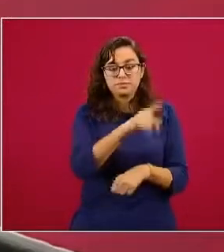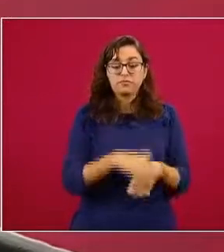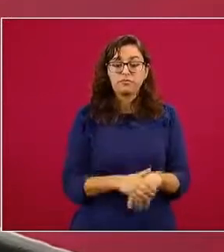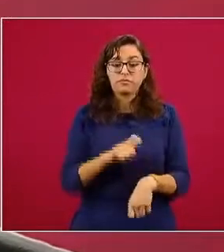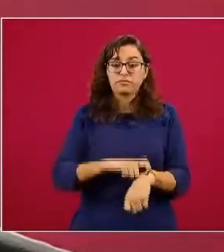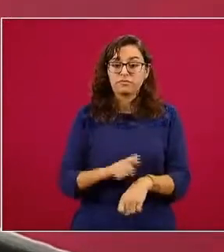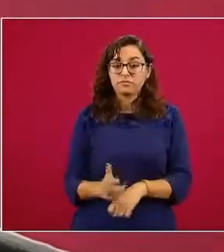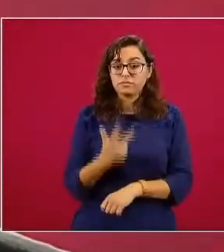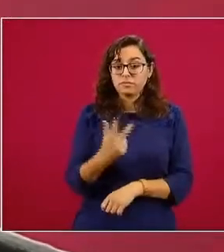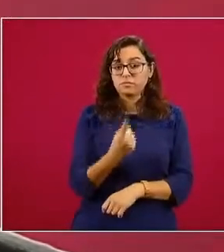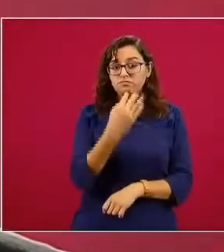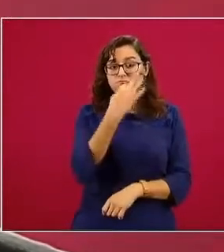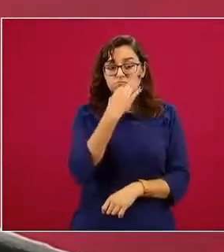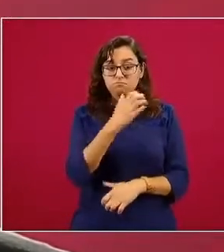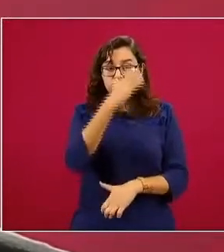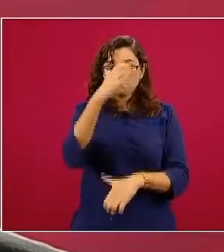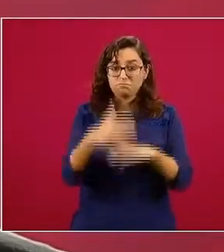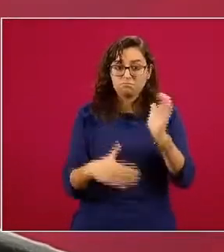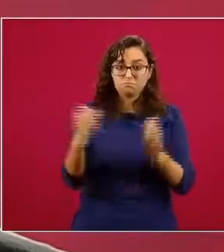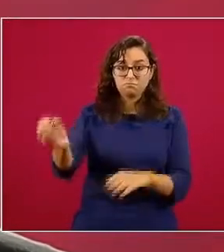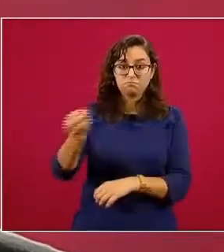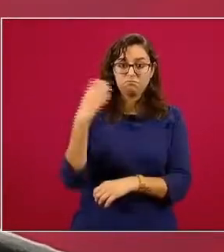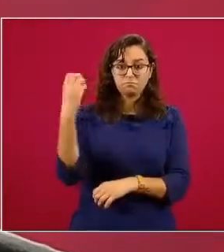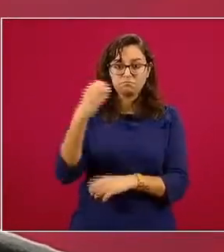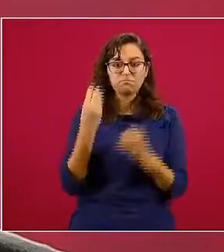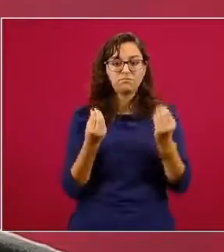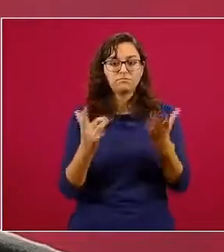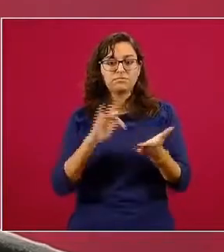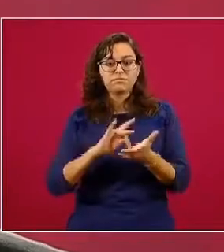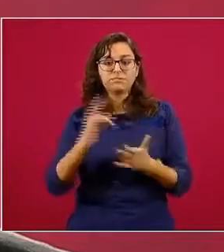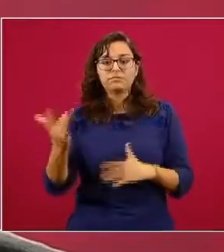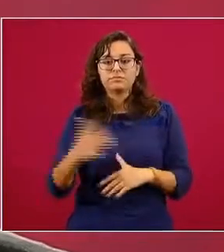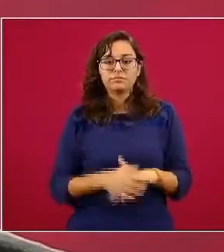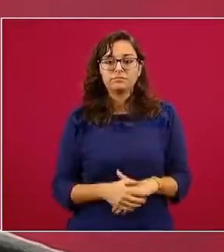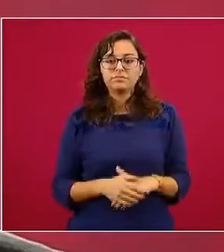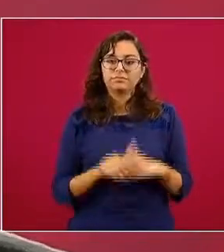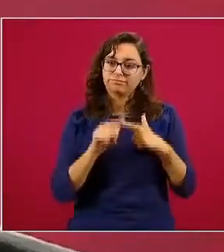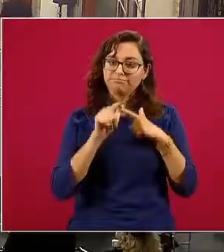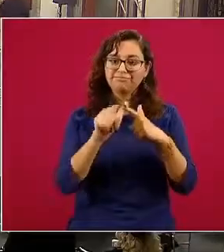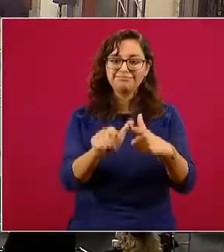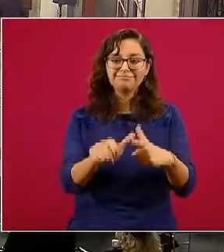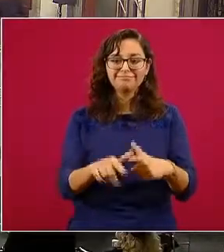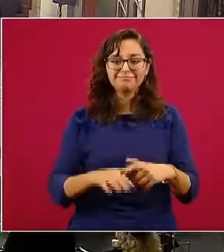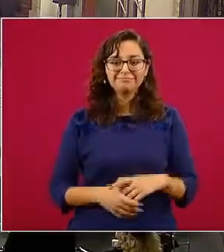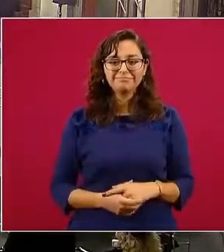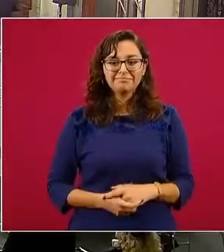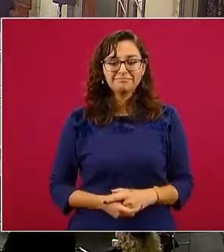Son las 20:01. Aquí termina la sesión. Muchas gracias y seguimos.